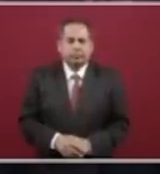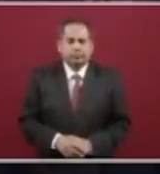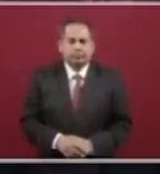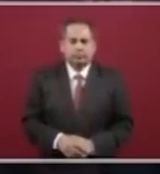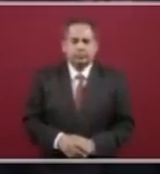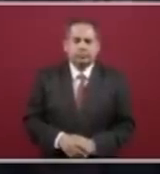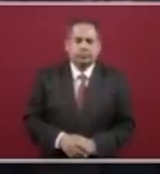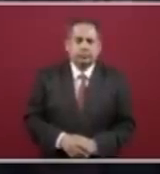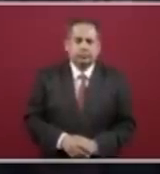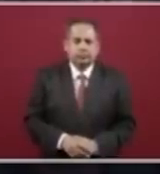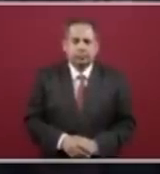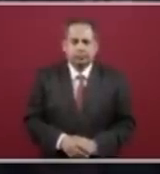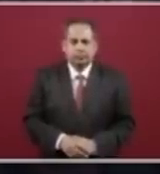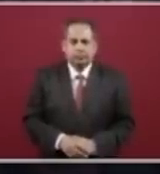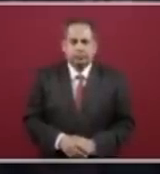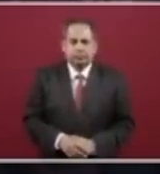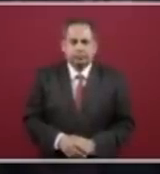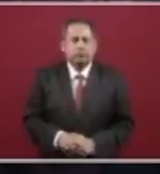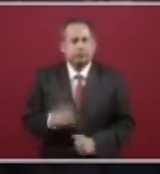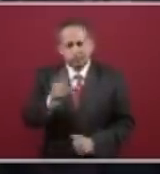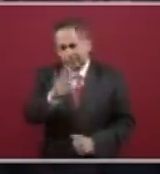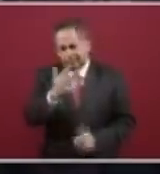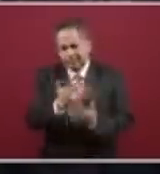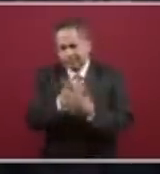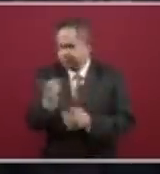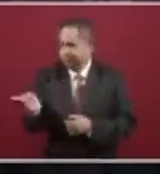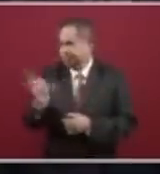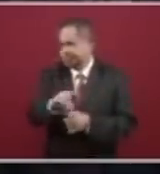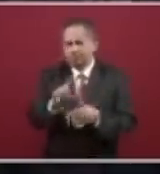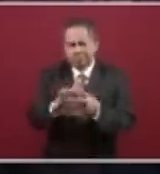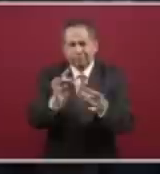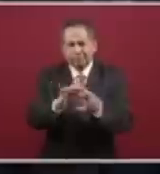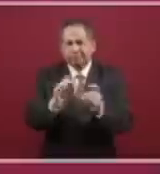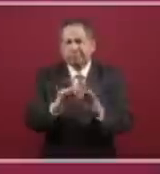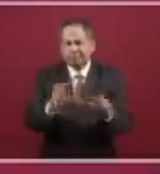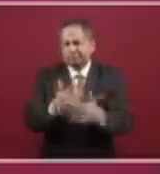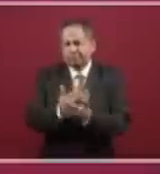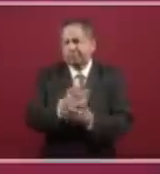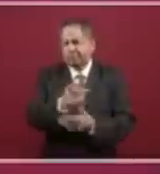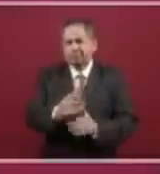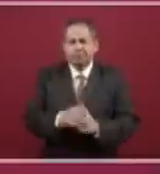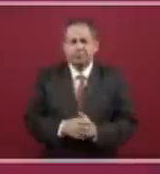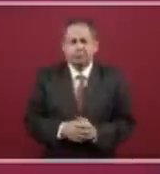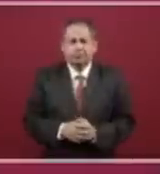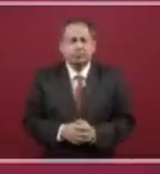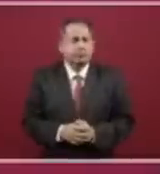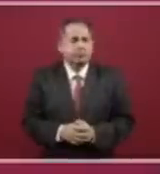se reservan explicar este no